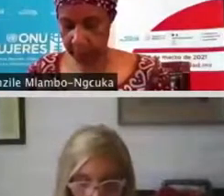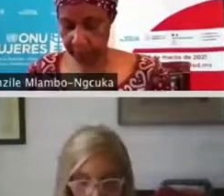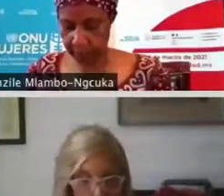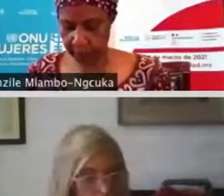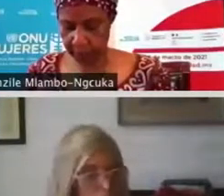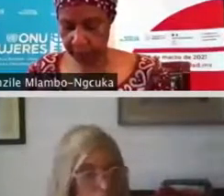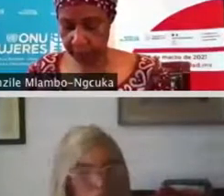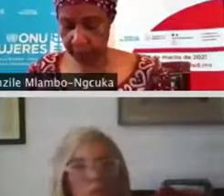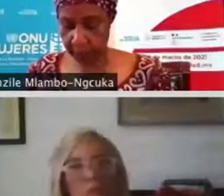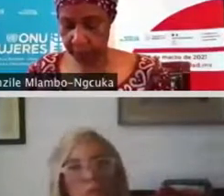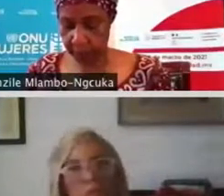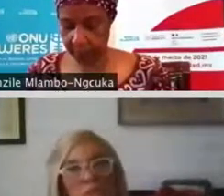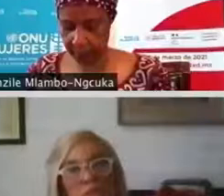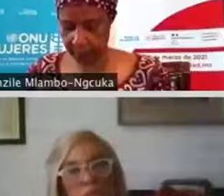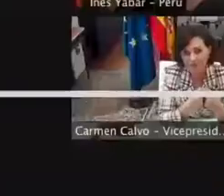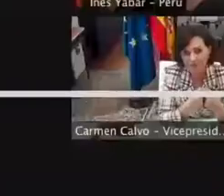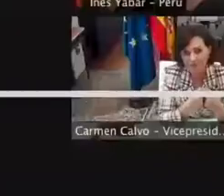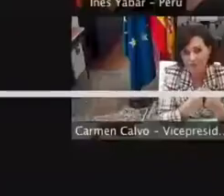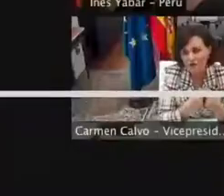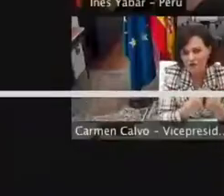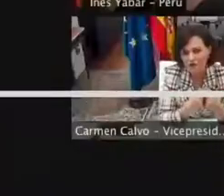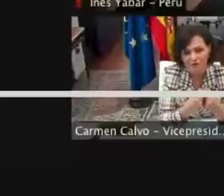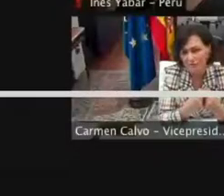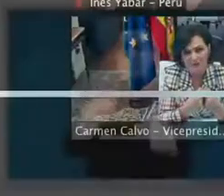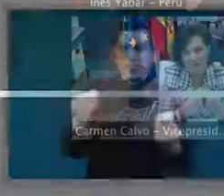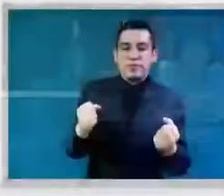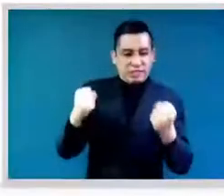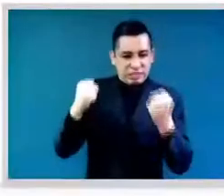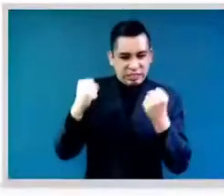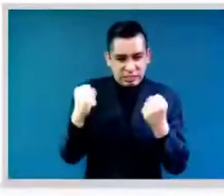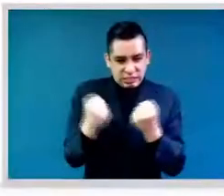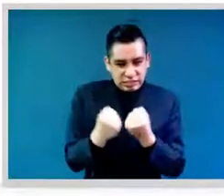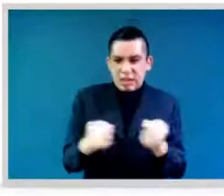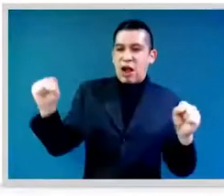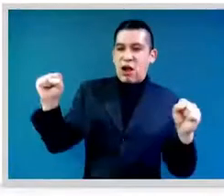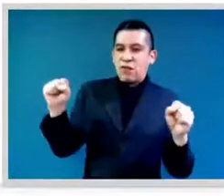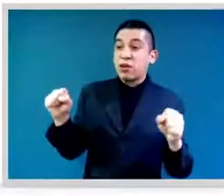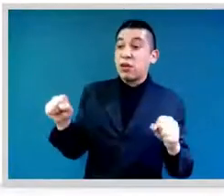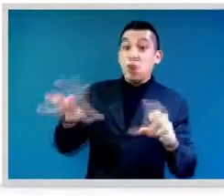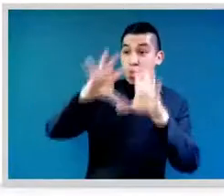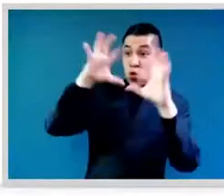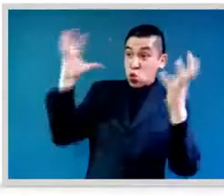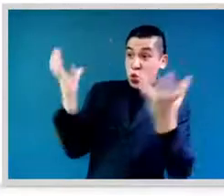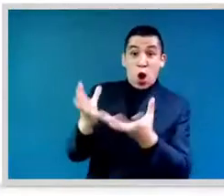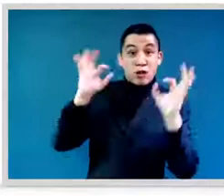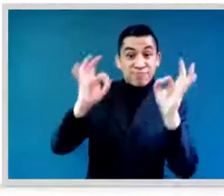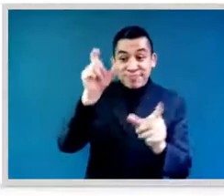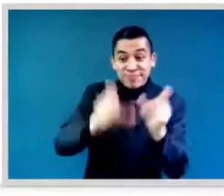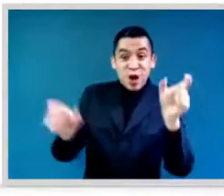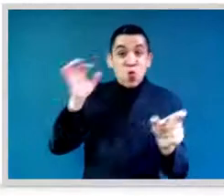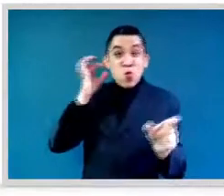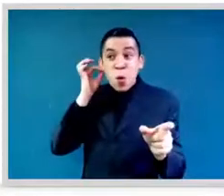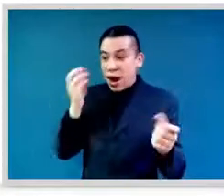que el movimiento para mejorar el mundo que estamos construyendo las mujeres y no es dedicado, ya no es parable.